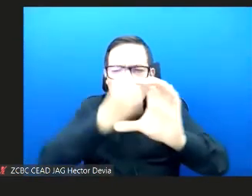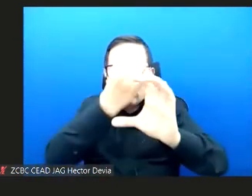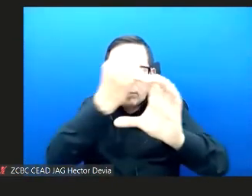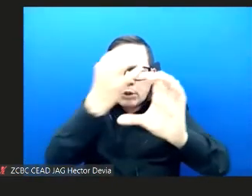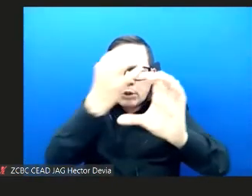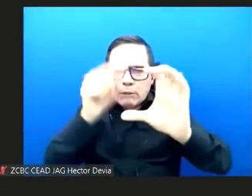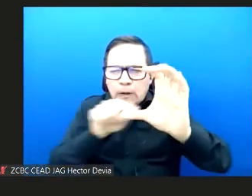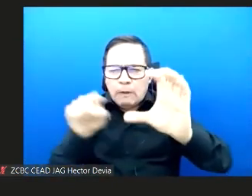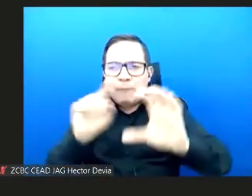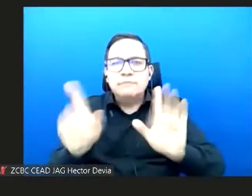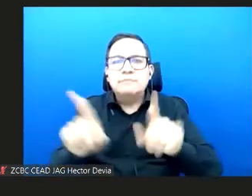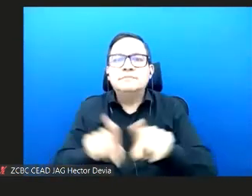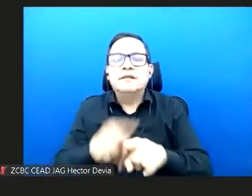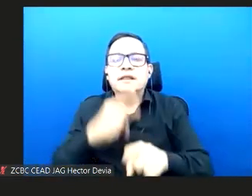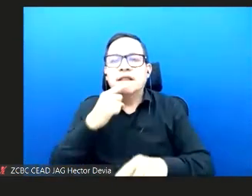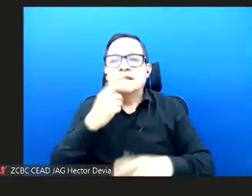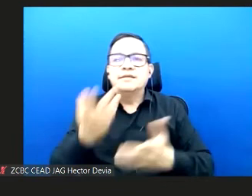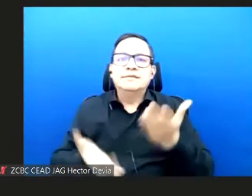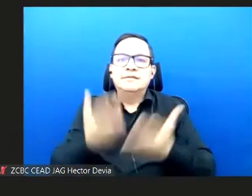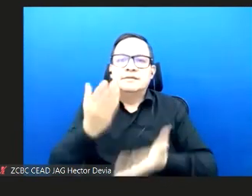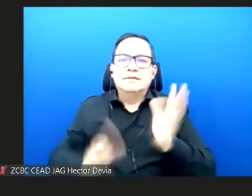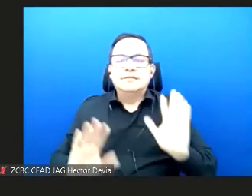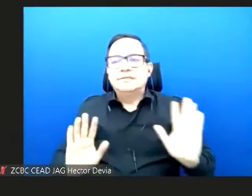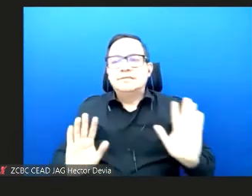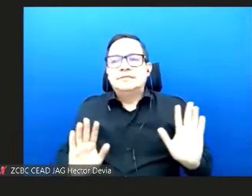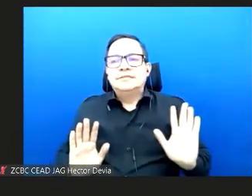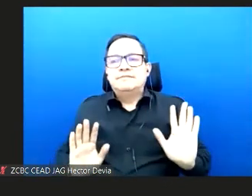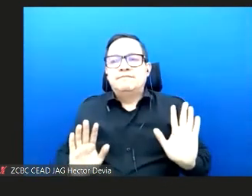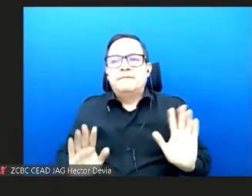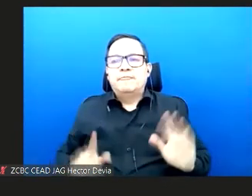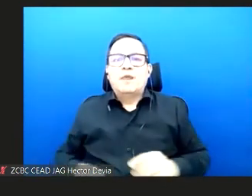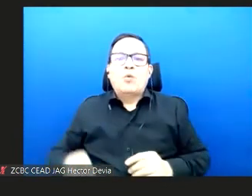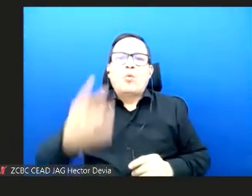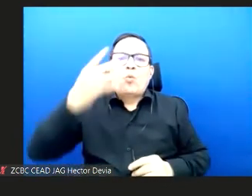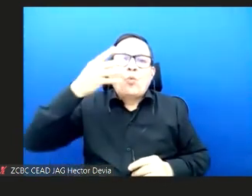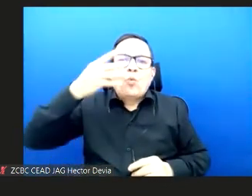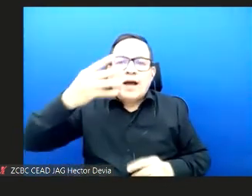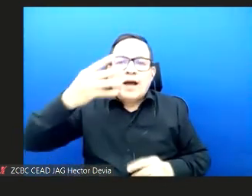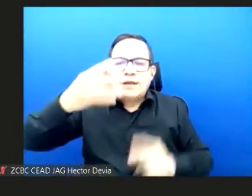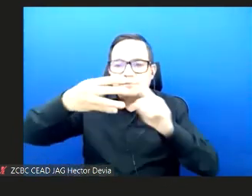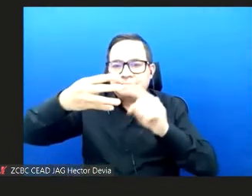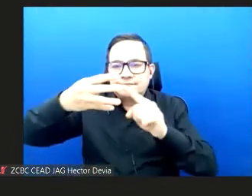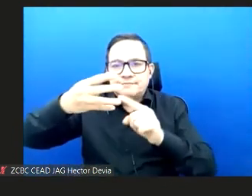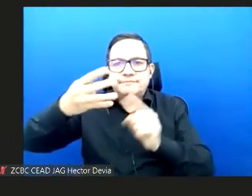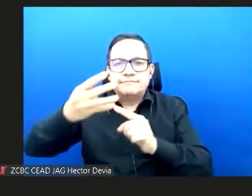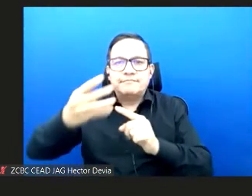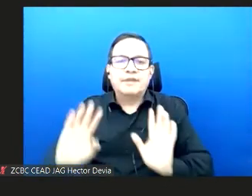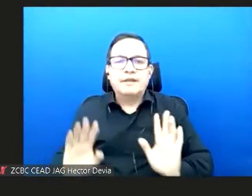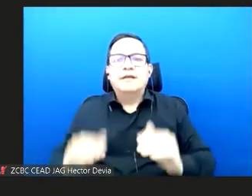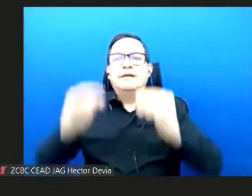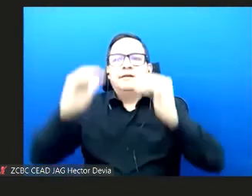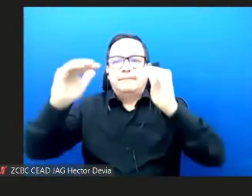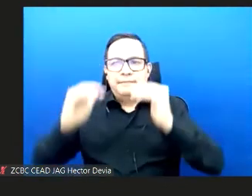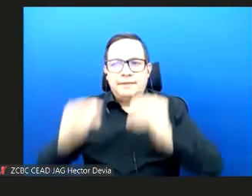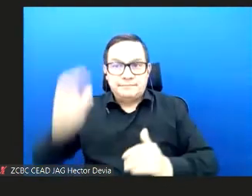una operación, dos operaciones, tres operaciones, 4 operaciones que tenemos que realizar. Vamos a hacerla una por una.